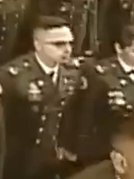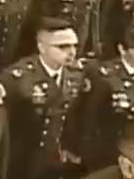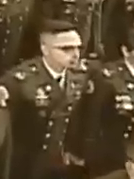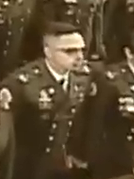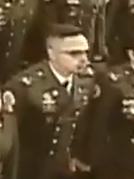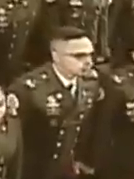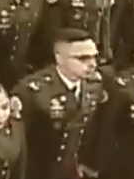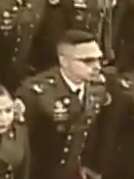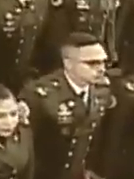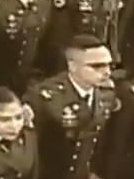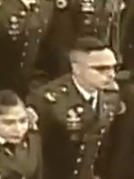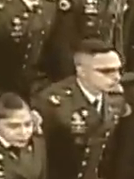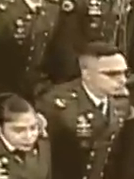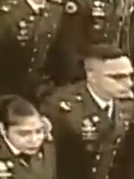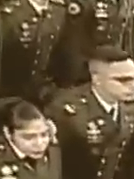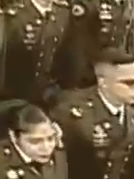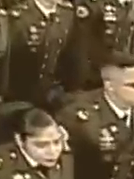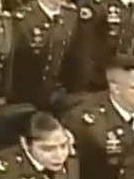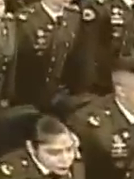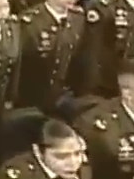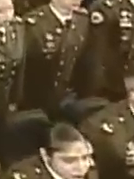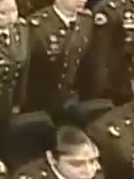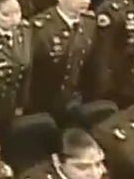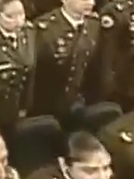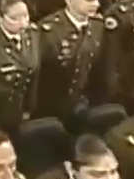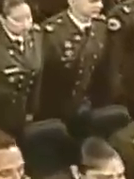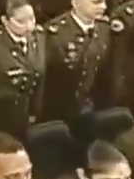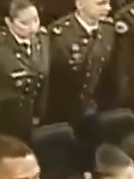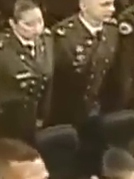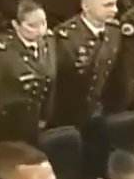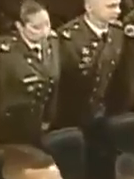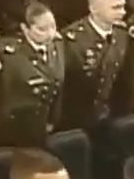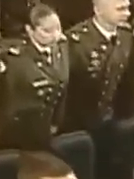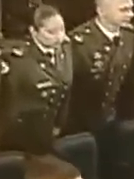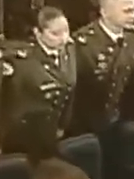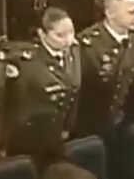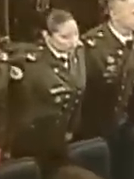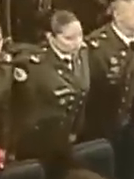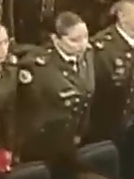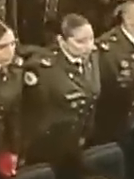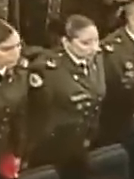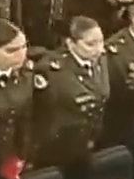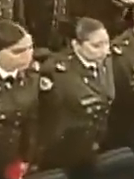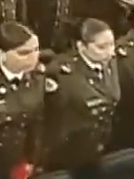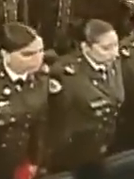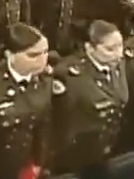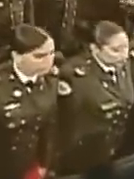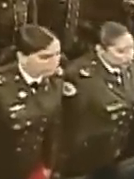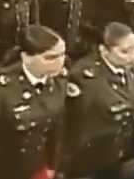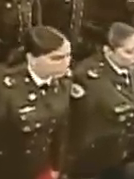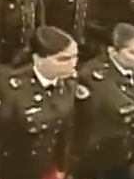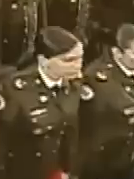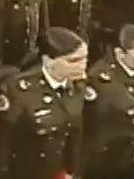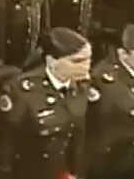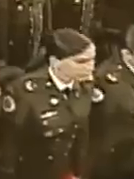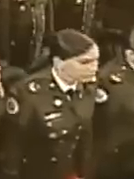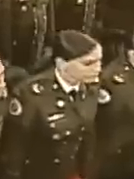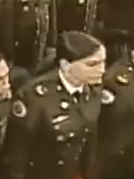Participación de haber concluido el acto a cargo del ciudadano teniente coronel Ever Alonso Peña Durán.